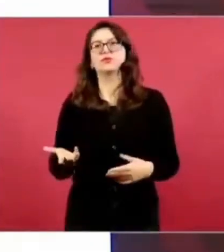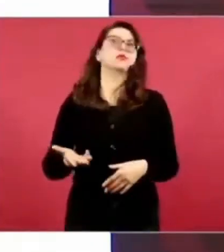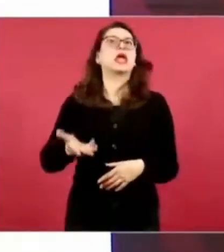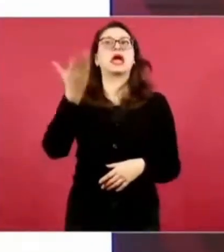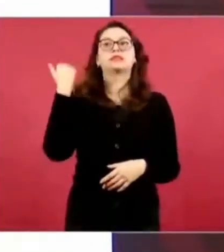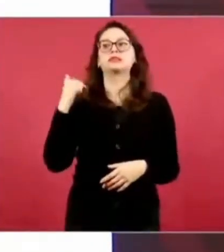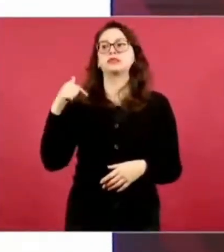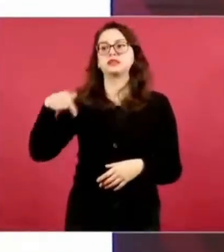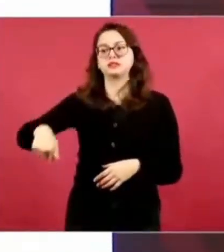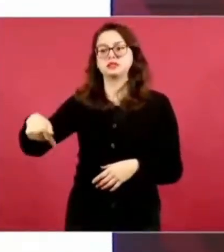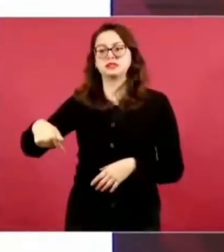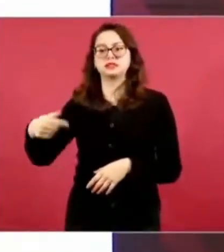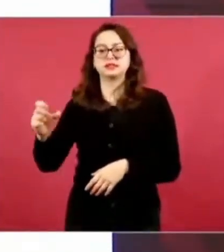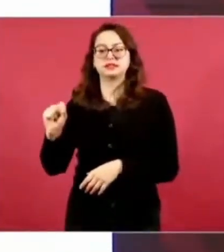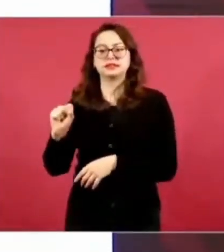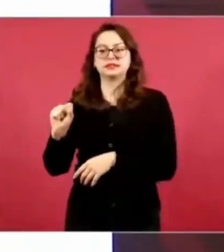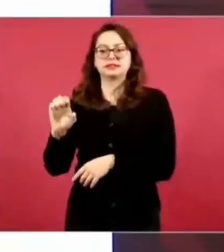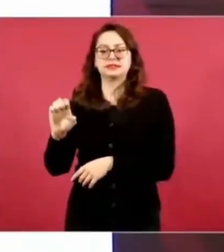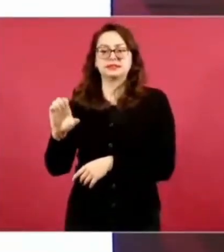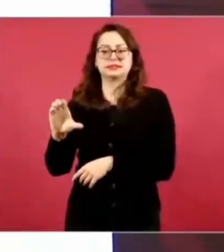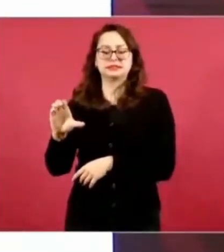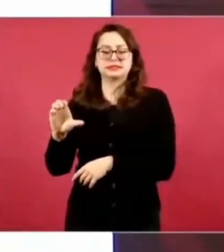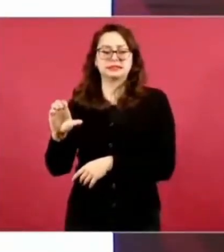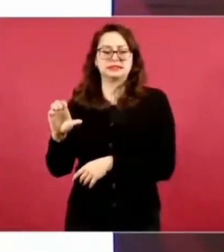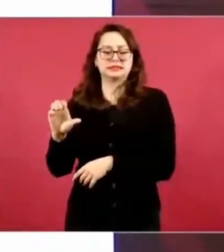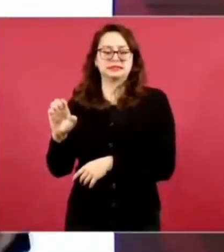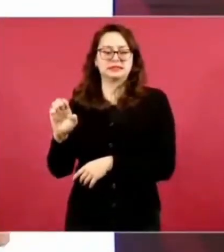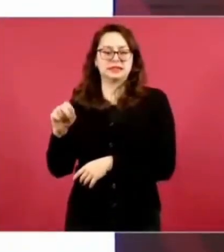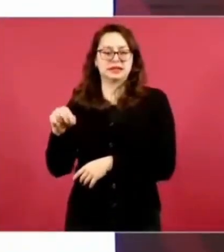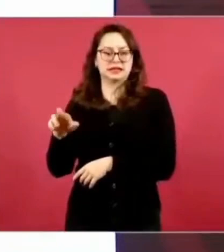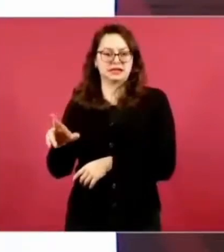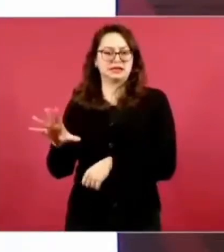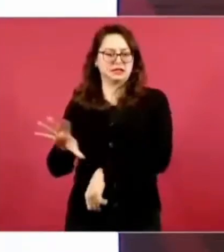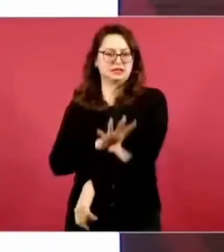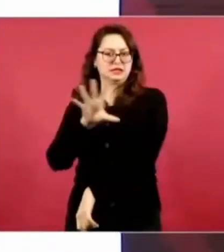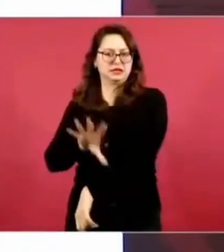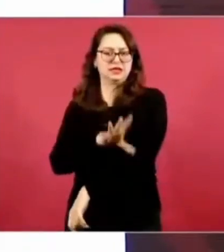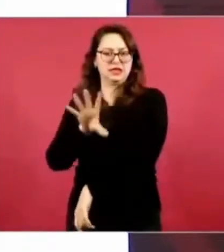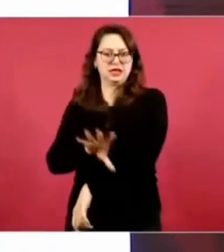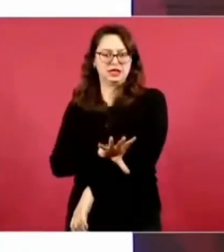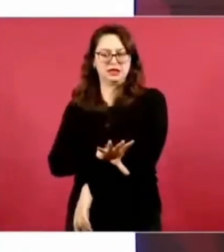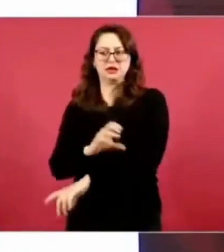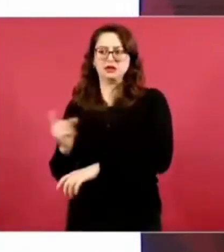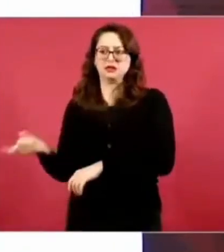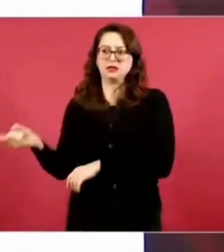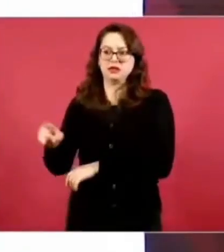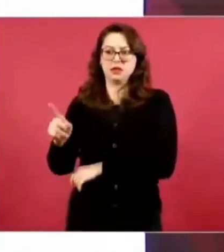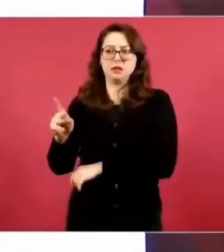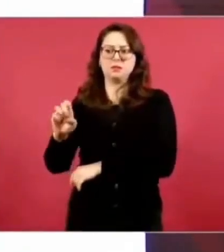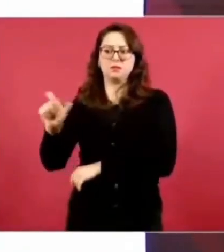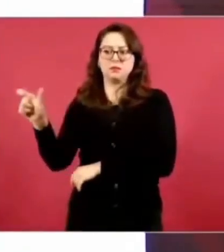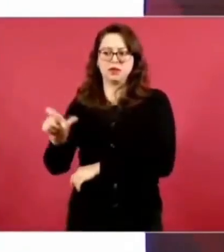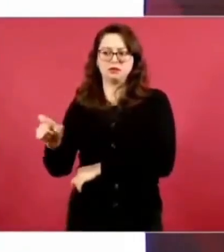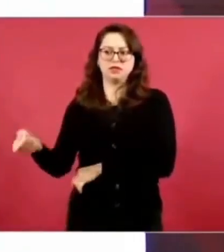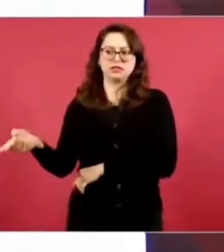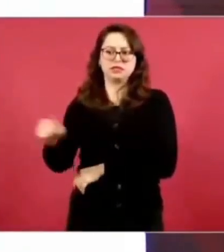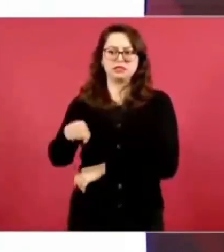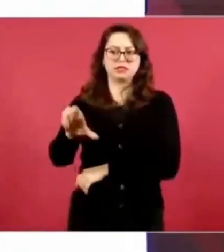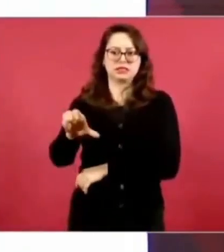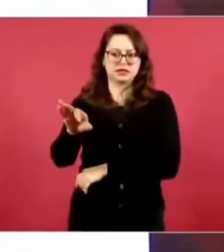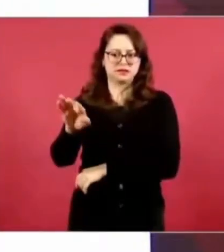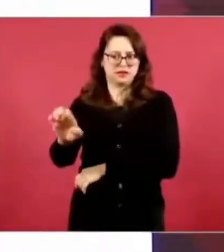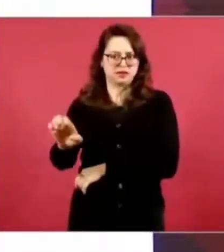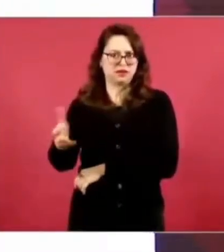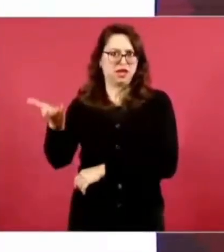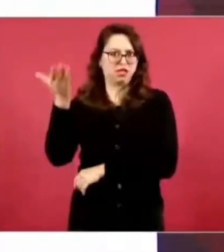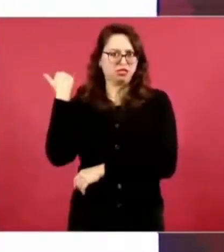pertenecían a la Secretaría de Energía, o a Pemex, o a la Comisión Federal de Electricidad, y crearon todos